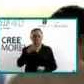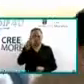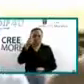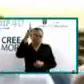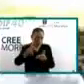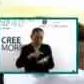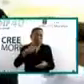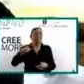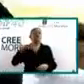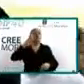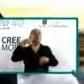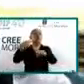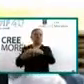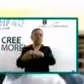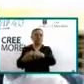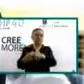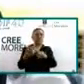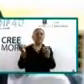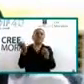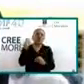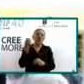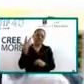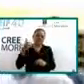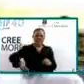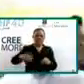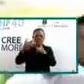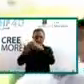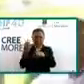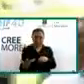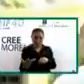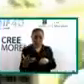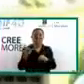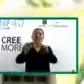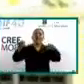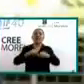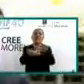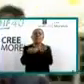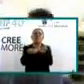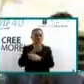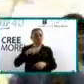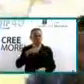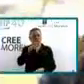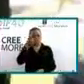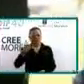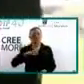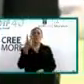de gobernadores en el área de educación, y yo le decía al presidente que había dos maneras de